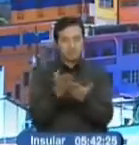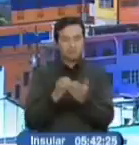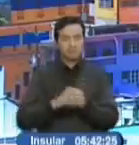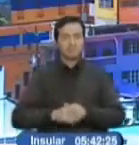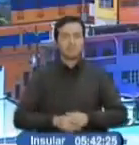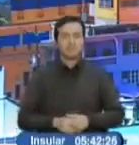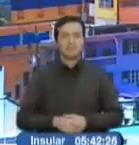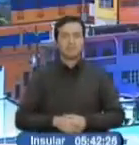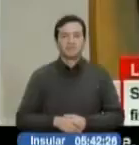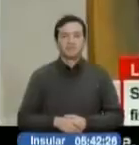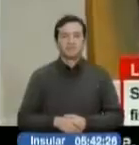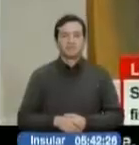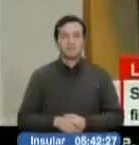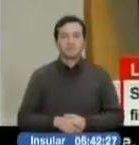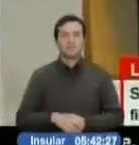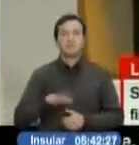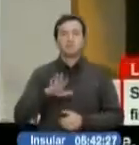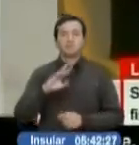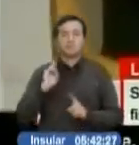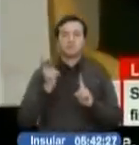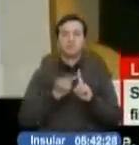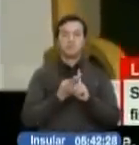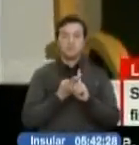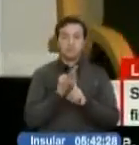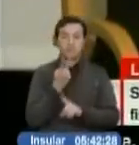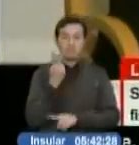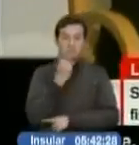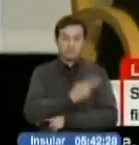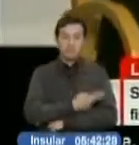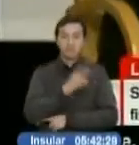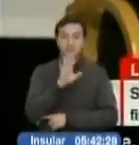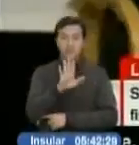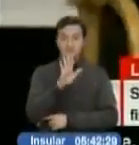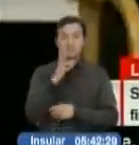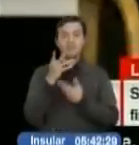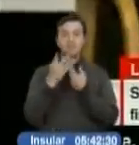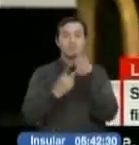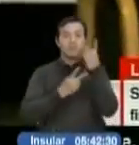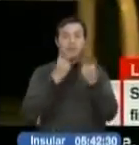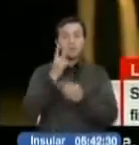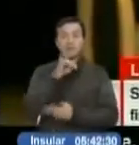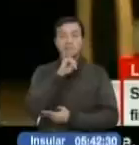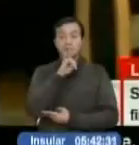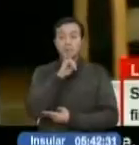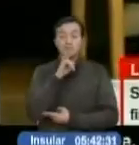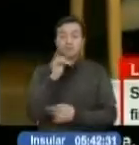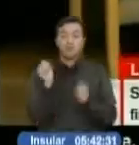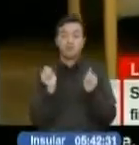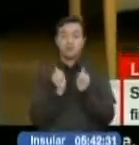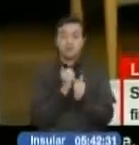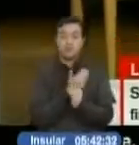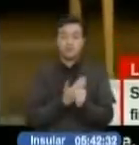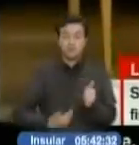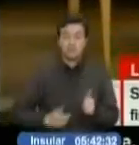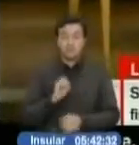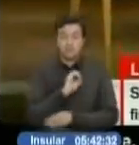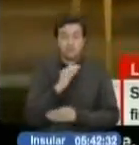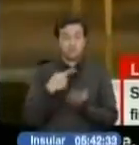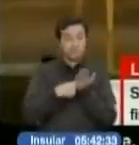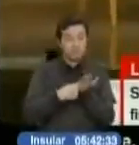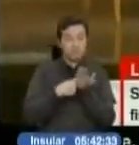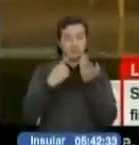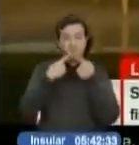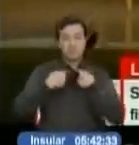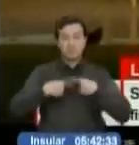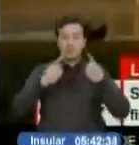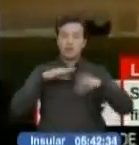continuación en su segundo día de visita a washington el presidente de colombia juan manuel santos se reunirá con su homólogo barack obama para luego dar